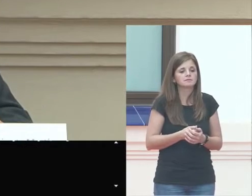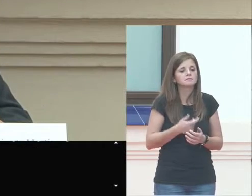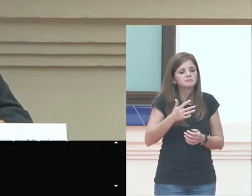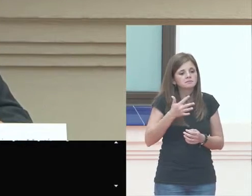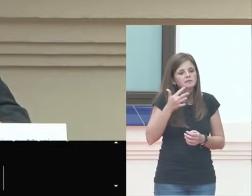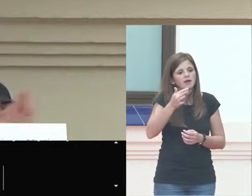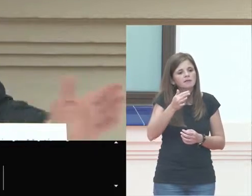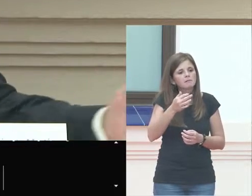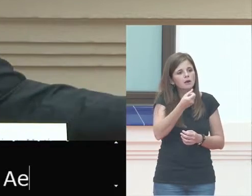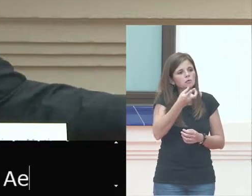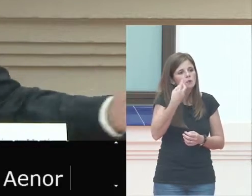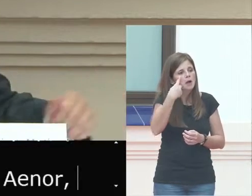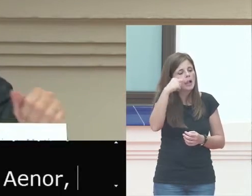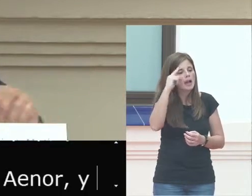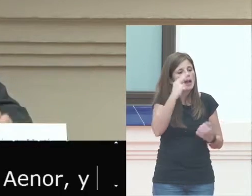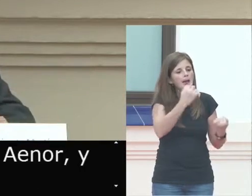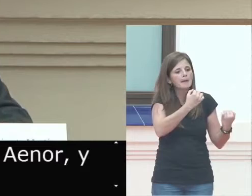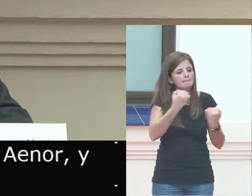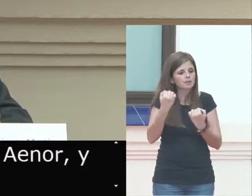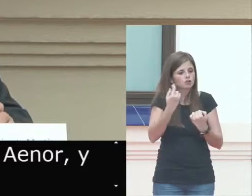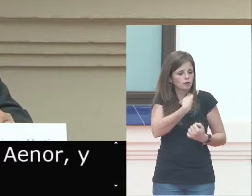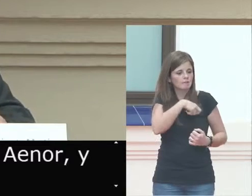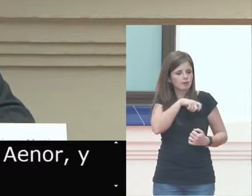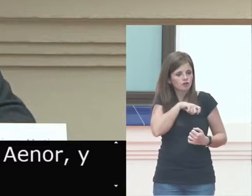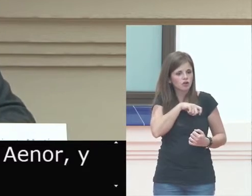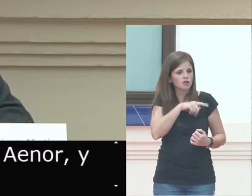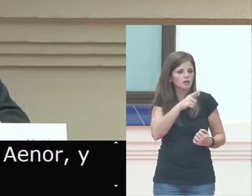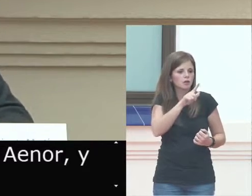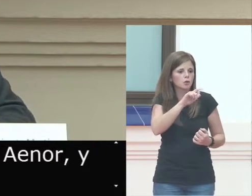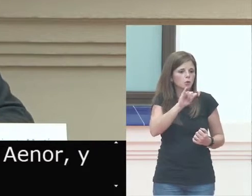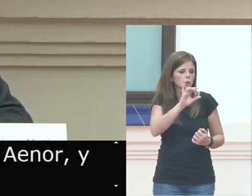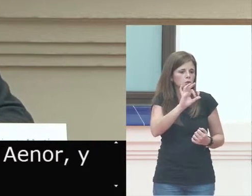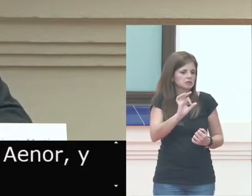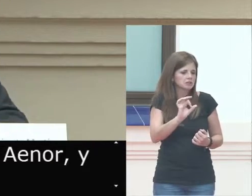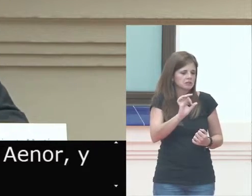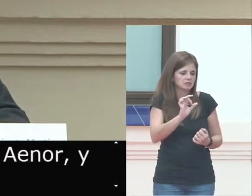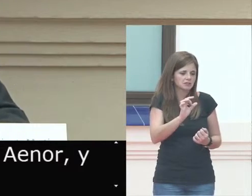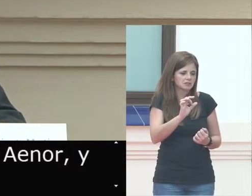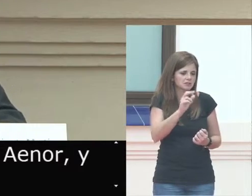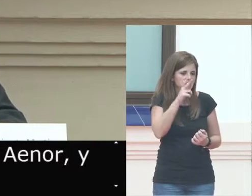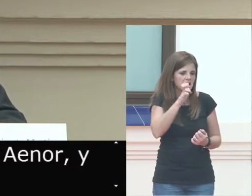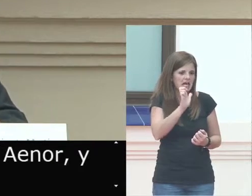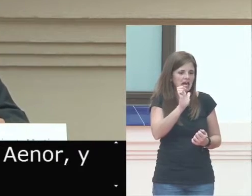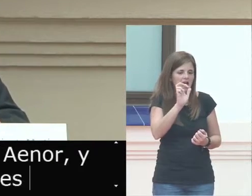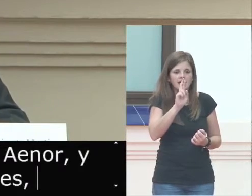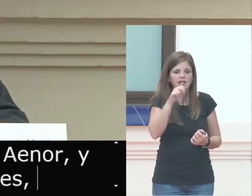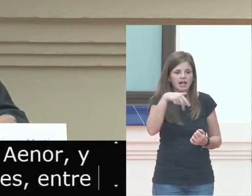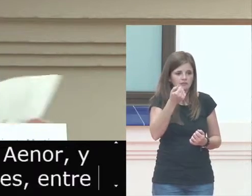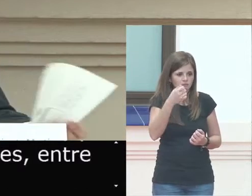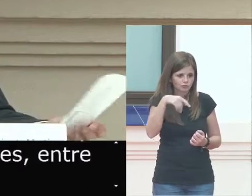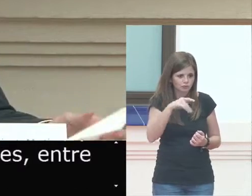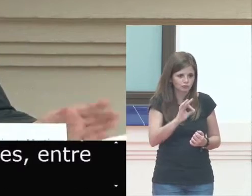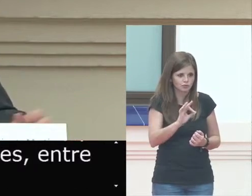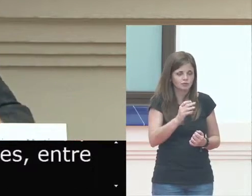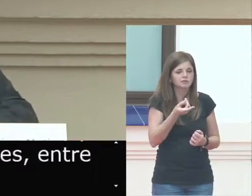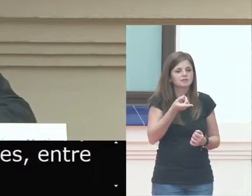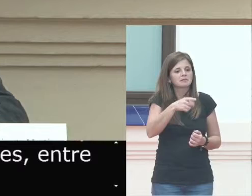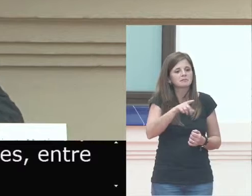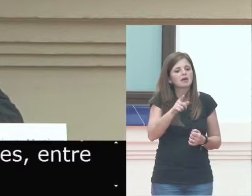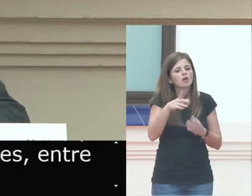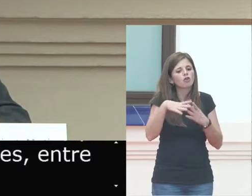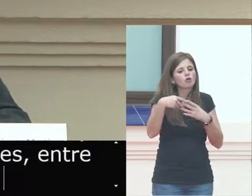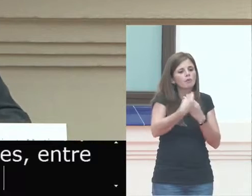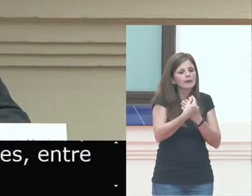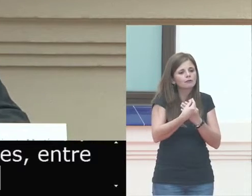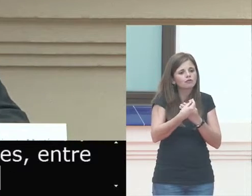varios expertos españoles, entre ellos Loy Martínez Normand, que fue uno de los expertos que participaron en la redacción de esta norma, y luego en los documentos que la acompañan